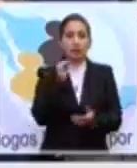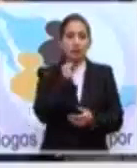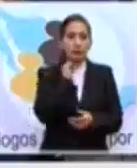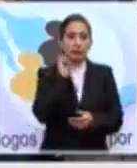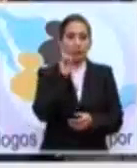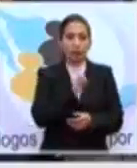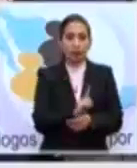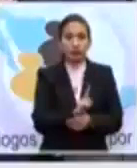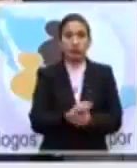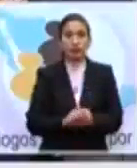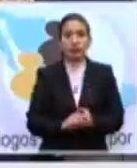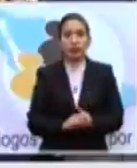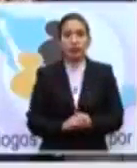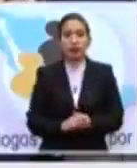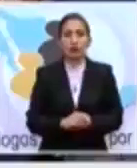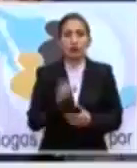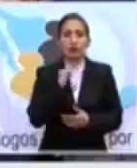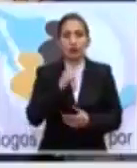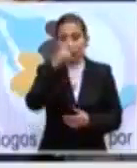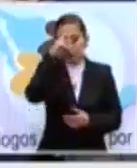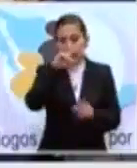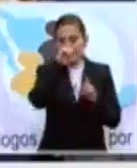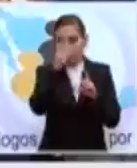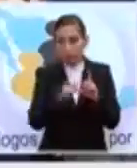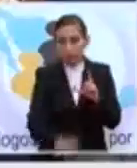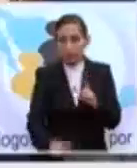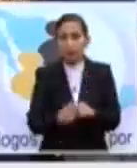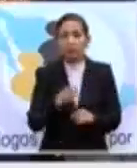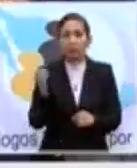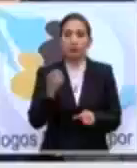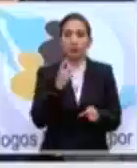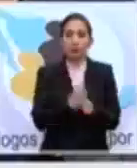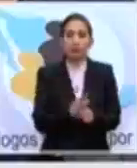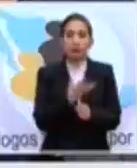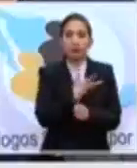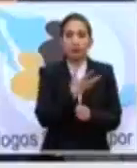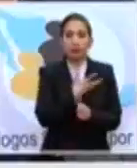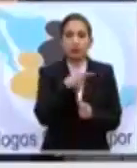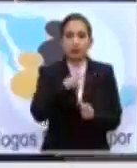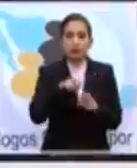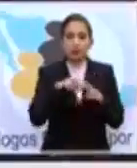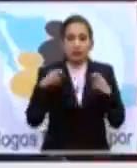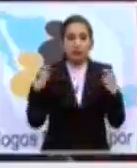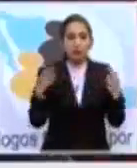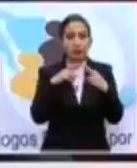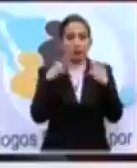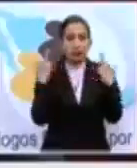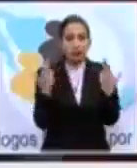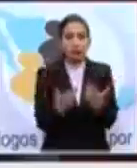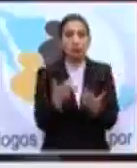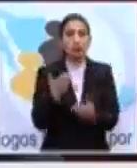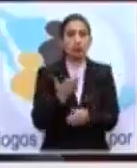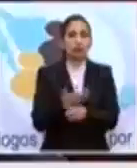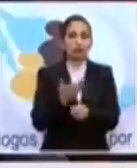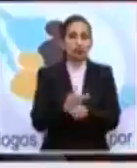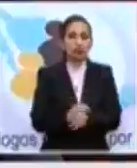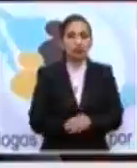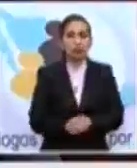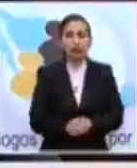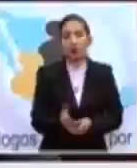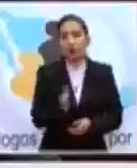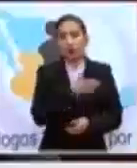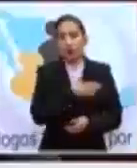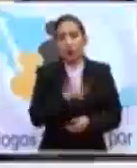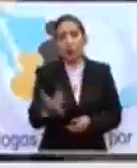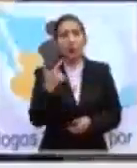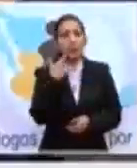gracias al Senado de la República y la oportunidad que tenemos de estar reunidos en esta ocasión. Y